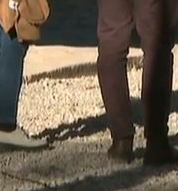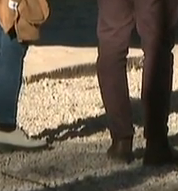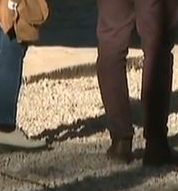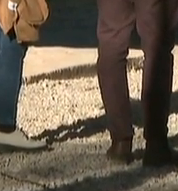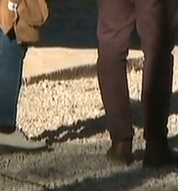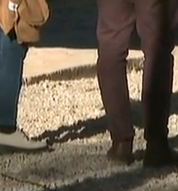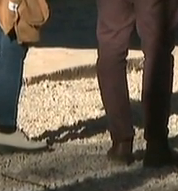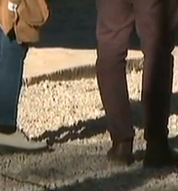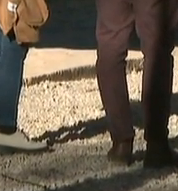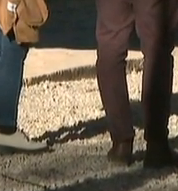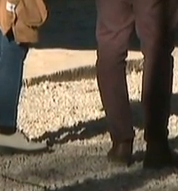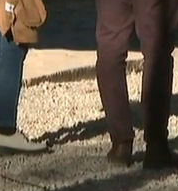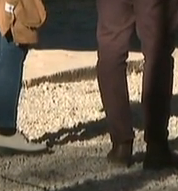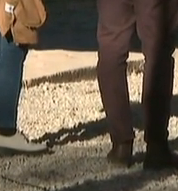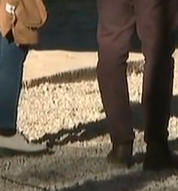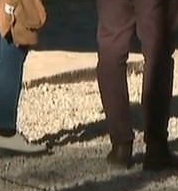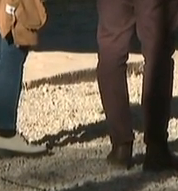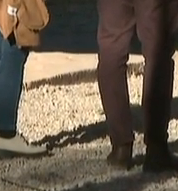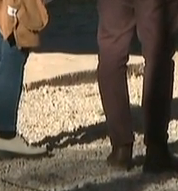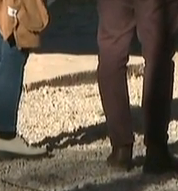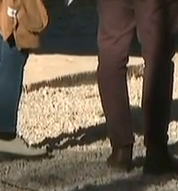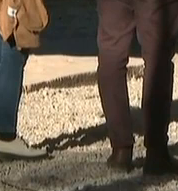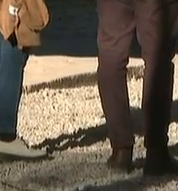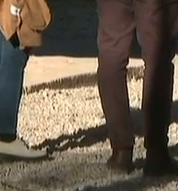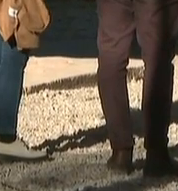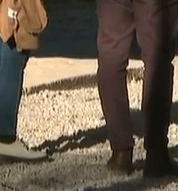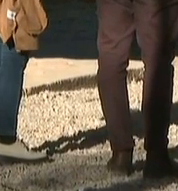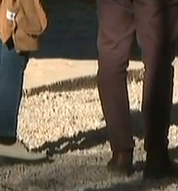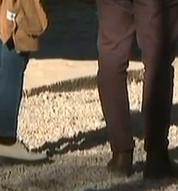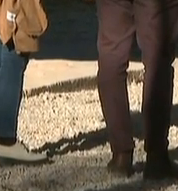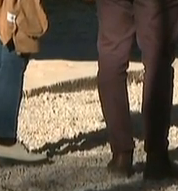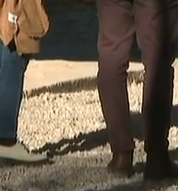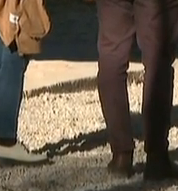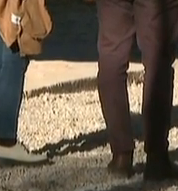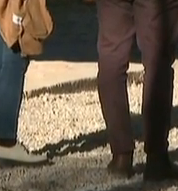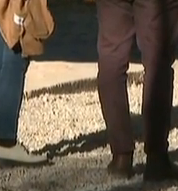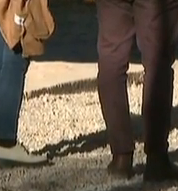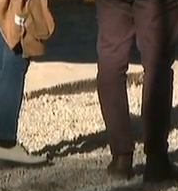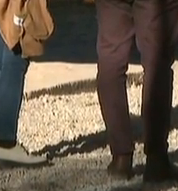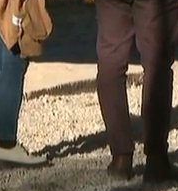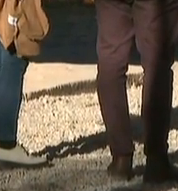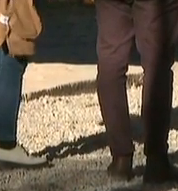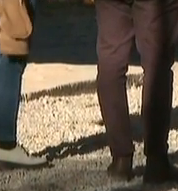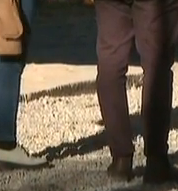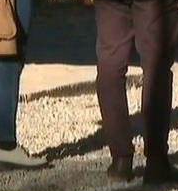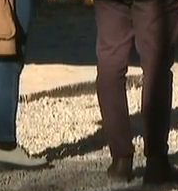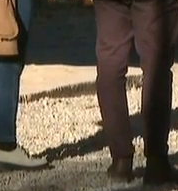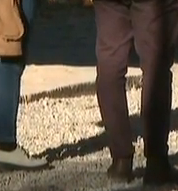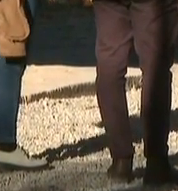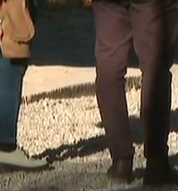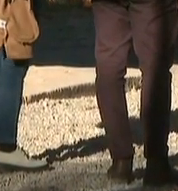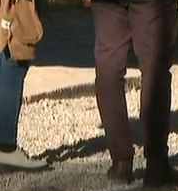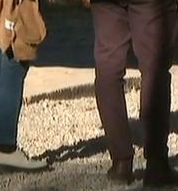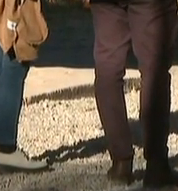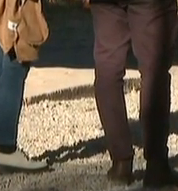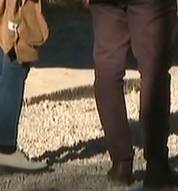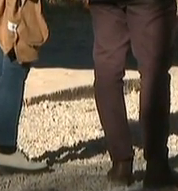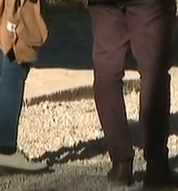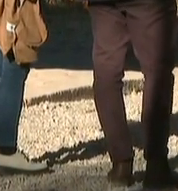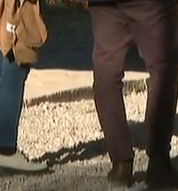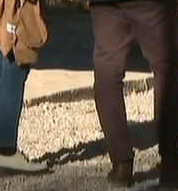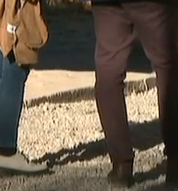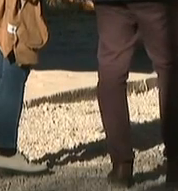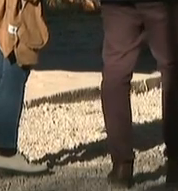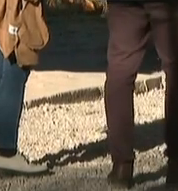y atacameños también, en el marco de esta presentación de la Estrategia Nacional del Litio, donde, por cierto, se ha referido también a varios temas de la contingencia